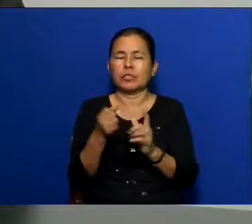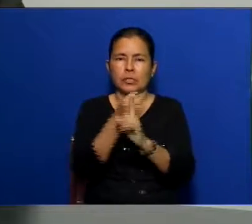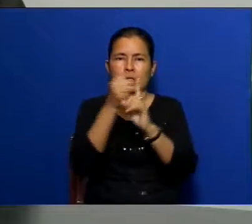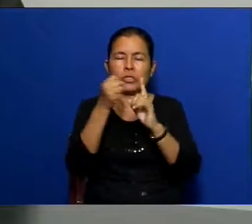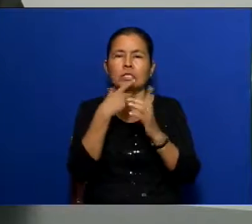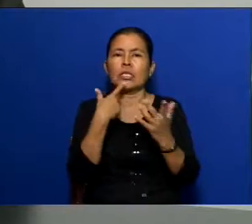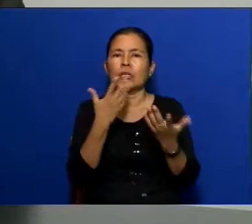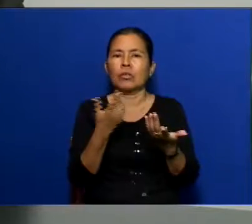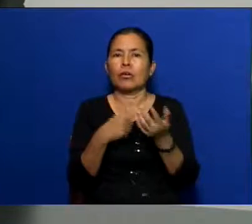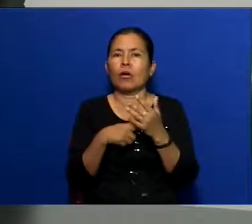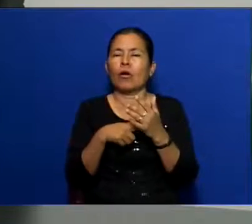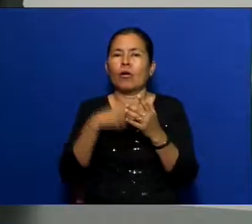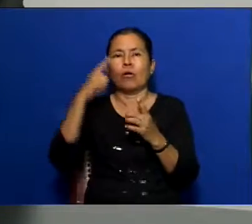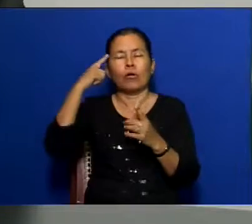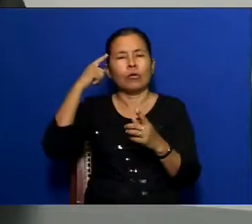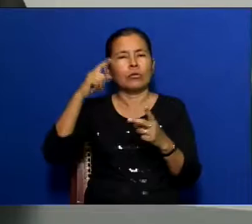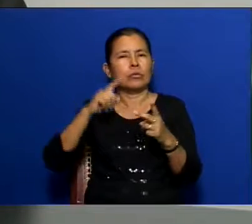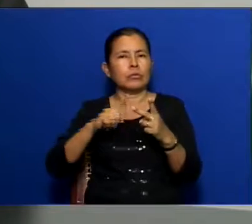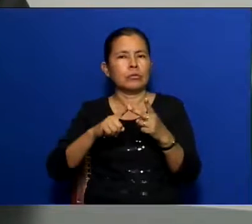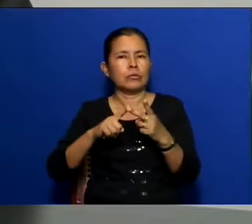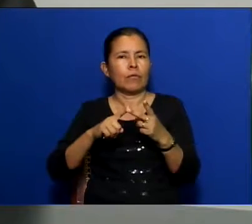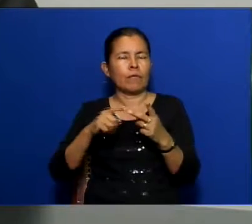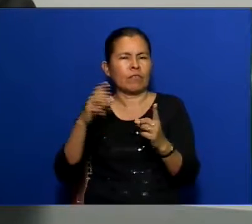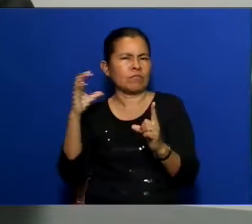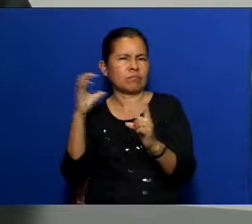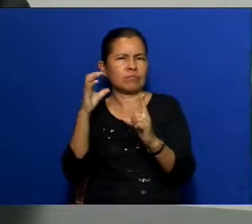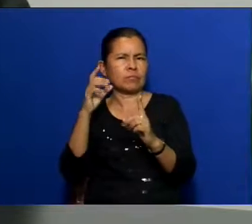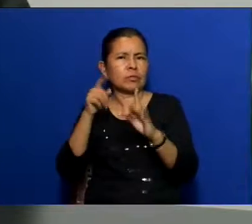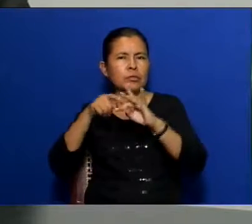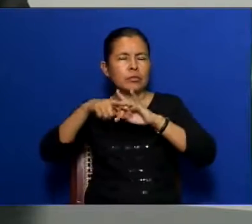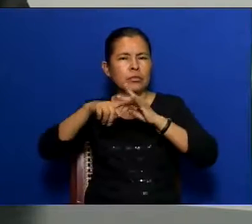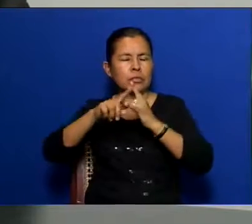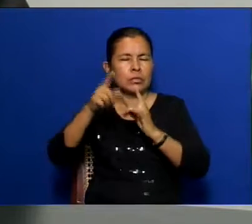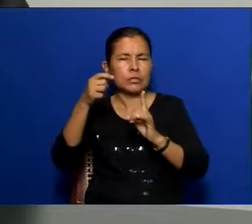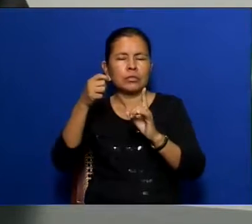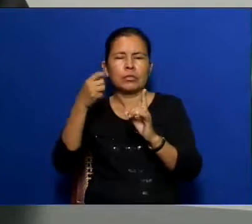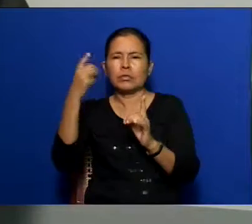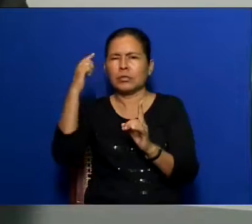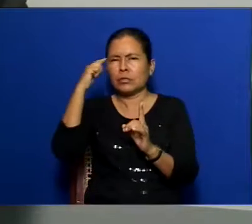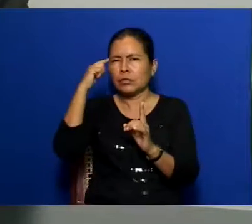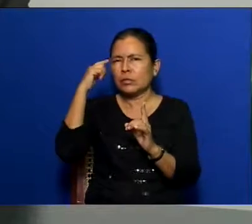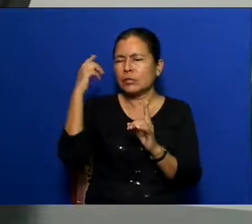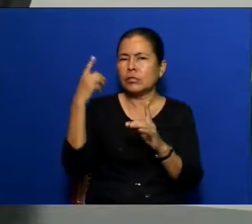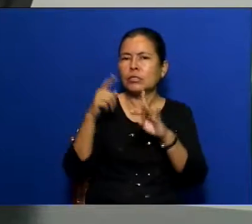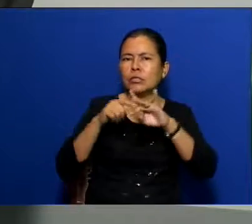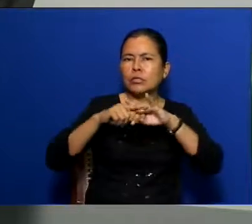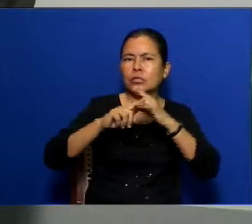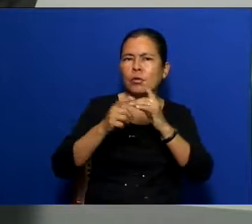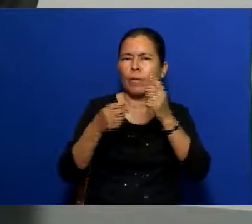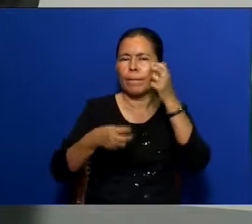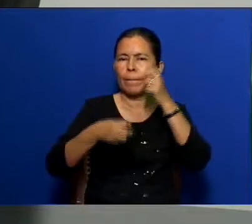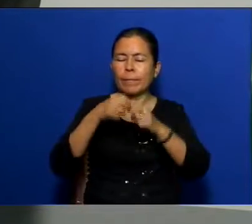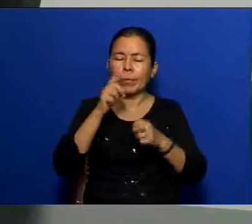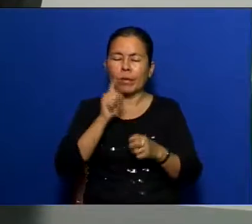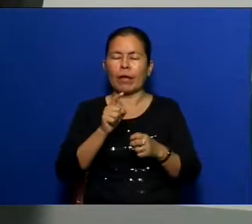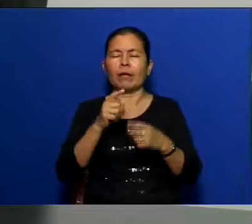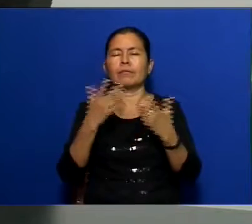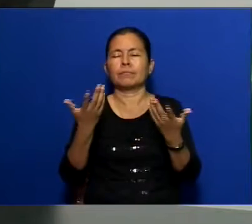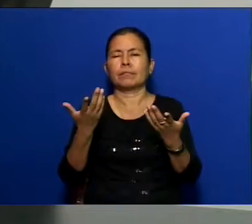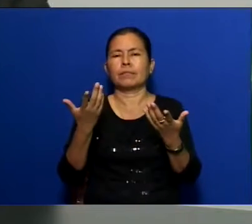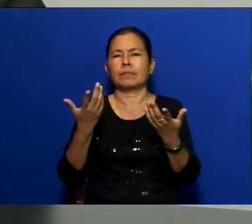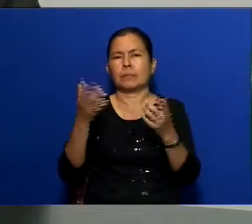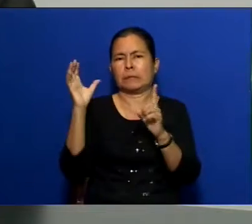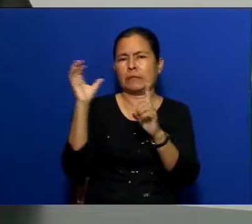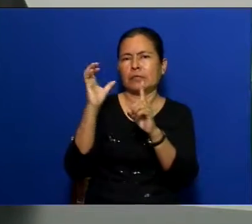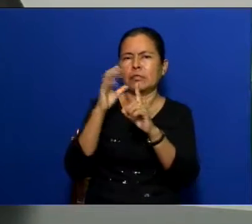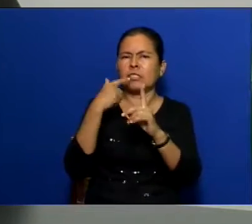de violencia psicológica. Esos son los delitos más importantes que investigamos en los sobrevivientes,